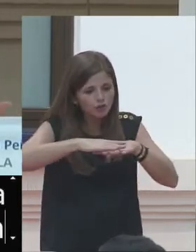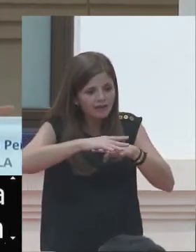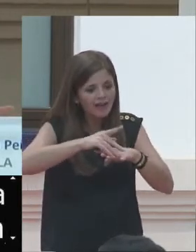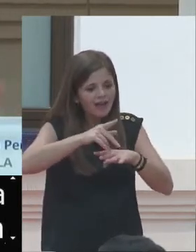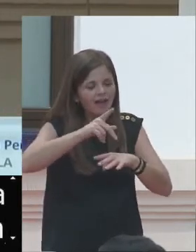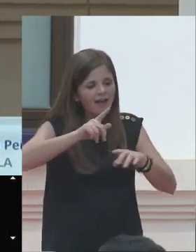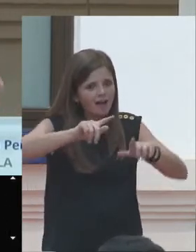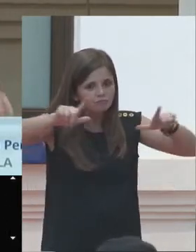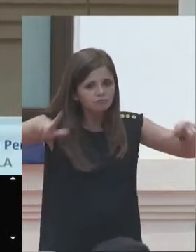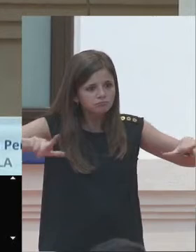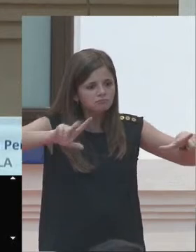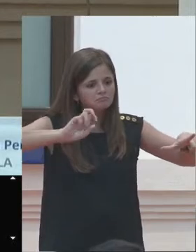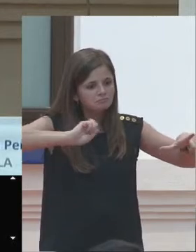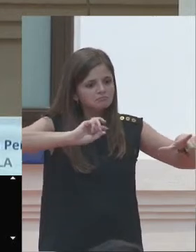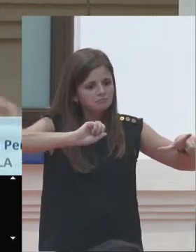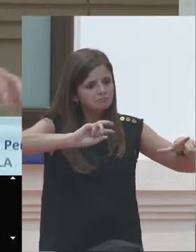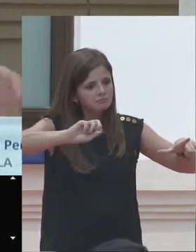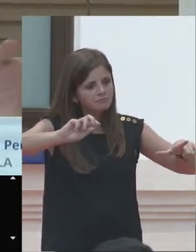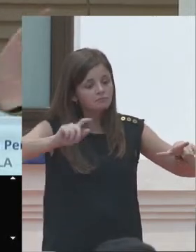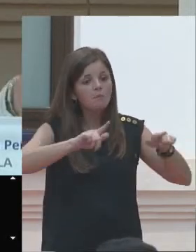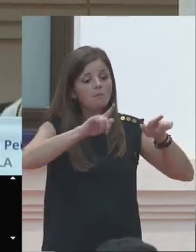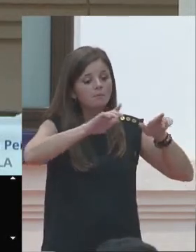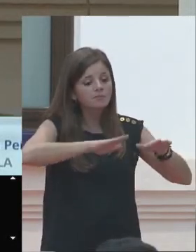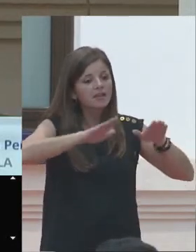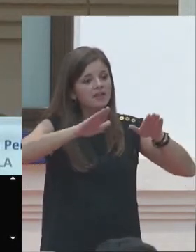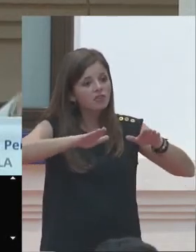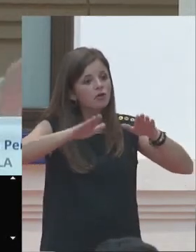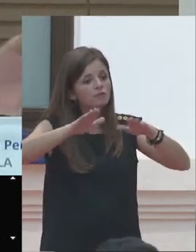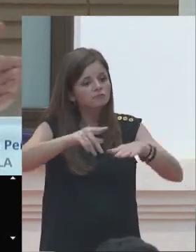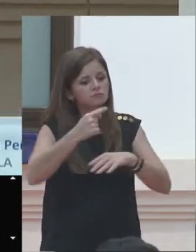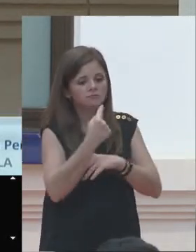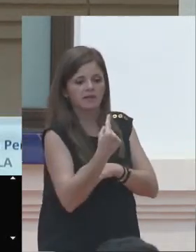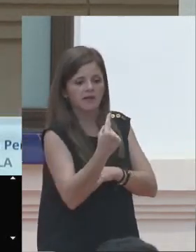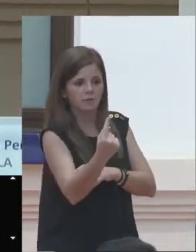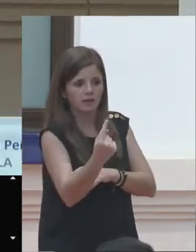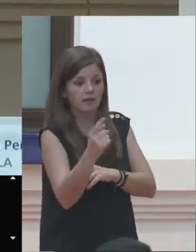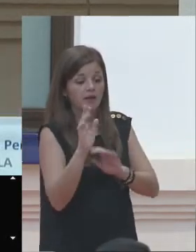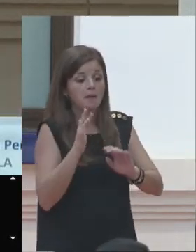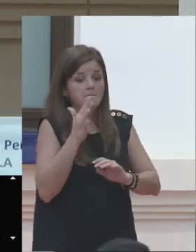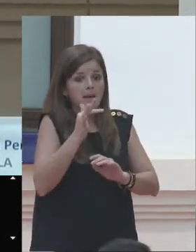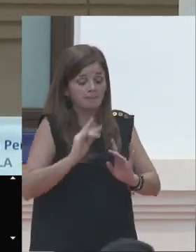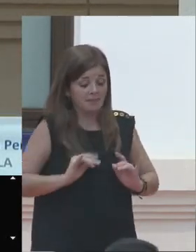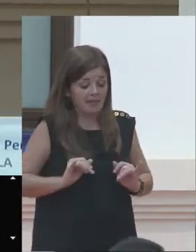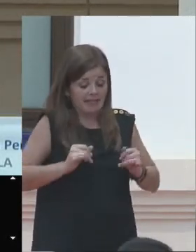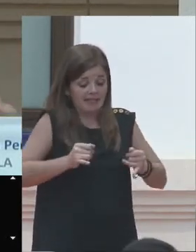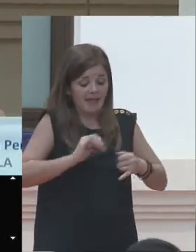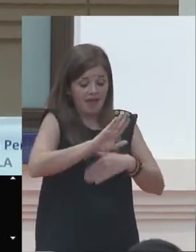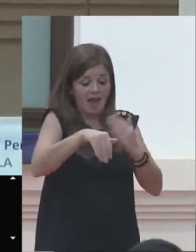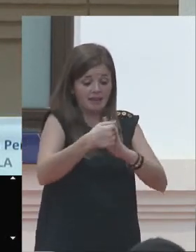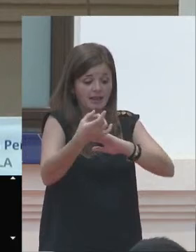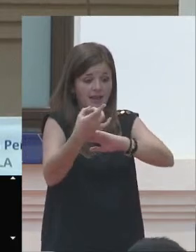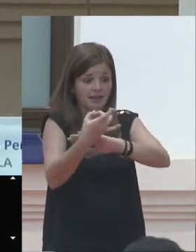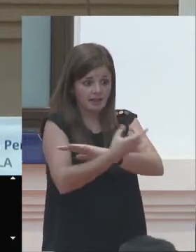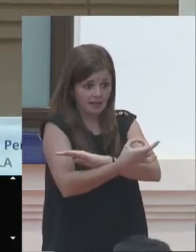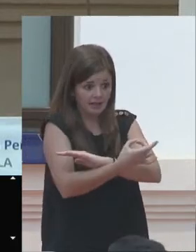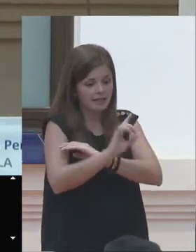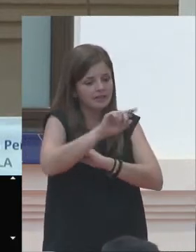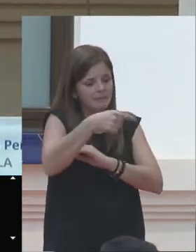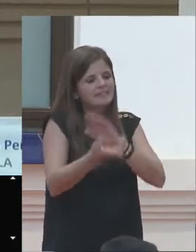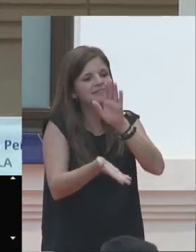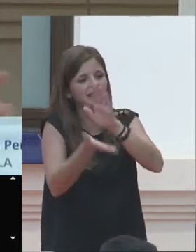no solamente en cada estación, desde la entrada a la estación hasta llegar al andén, sino posteriormente también en la